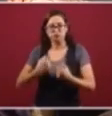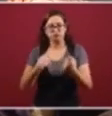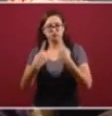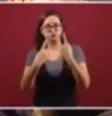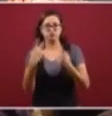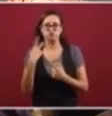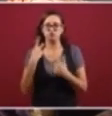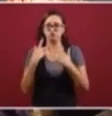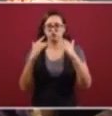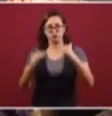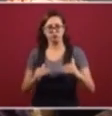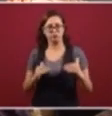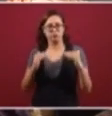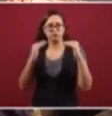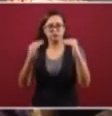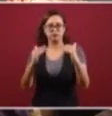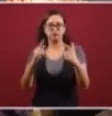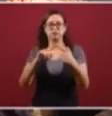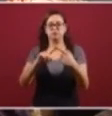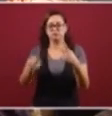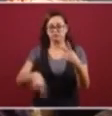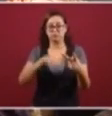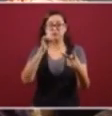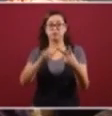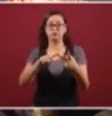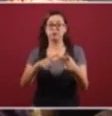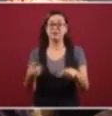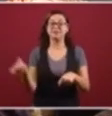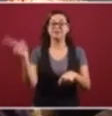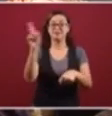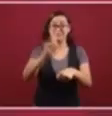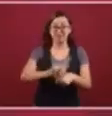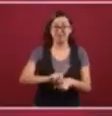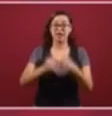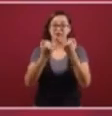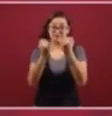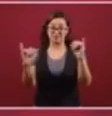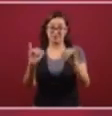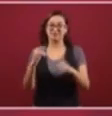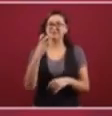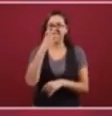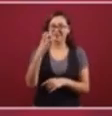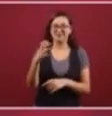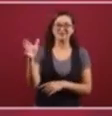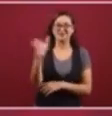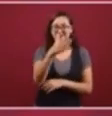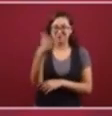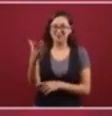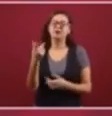día del grito, que sí se utiliza